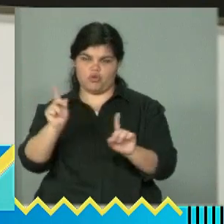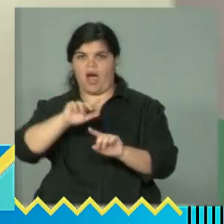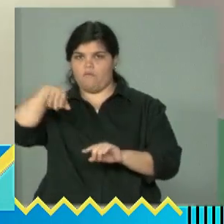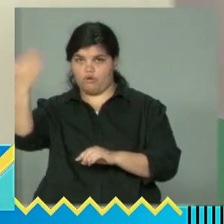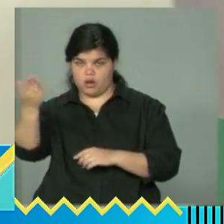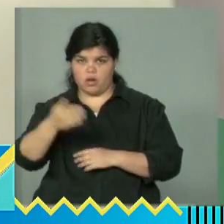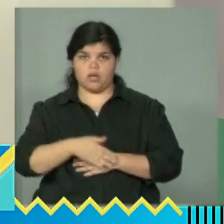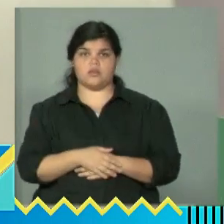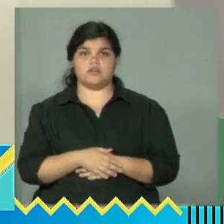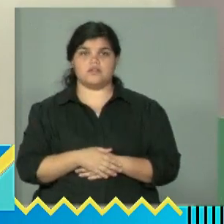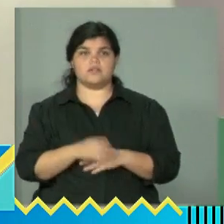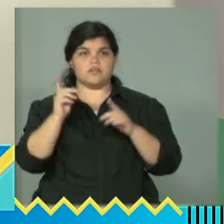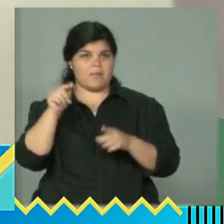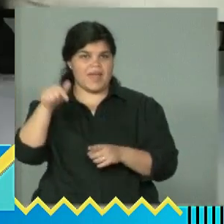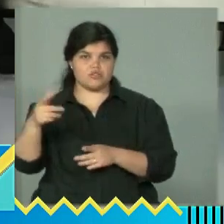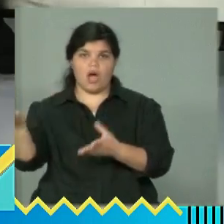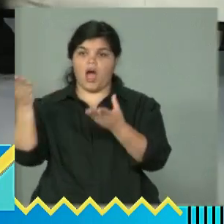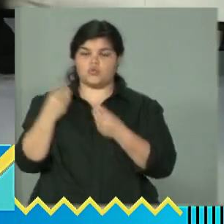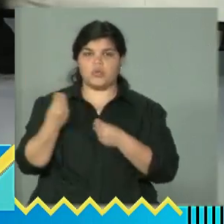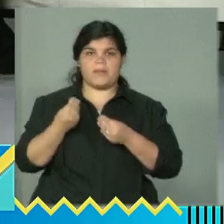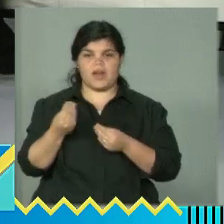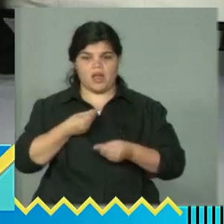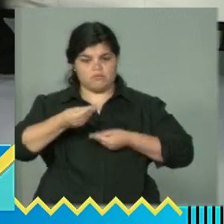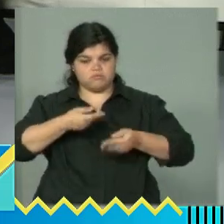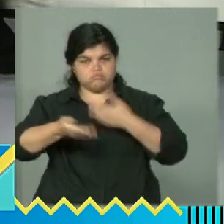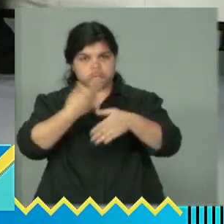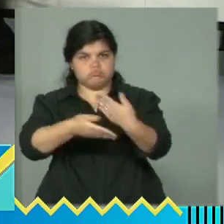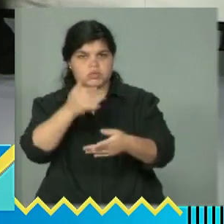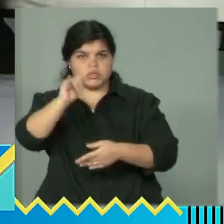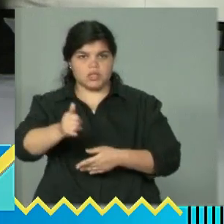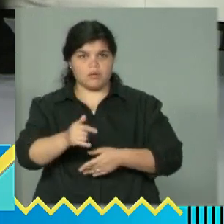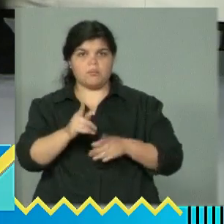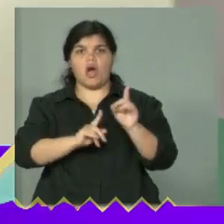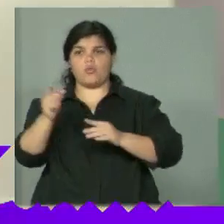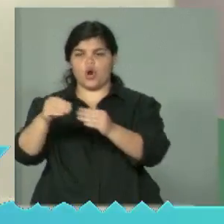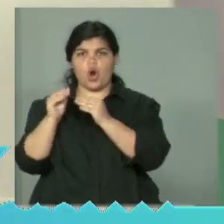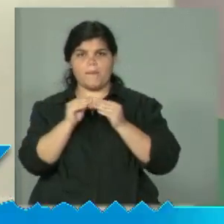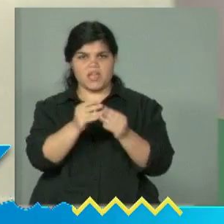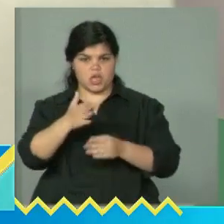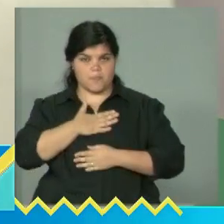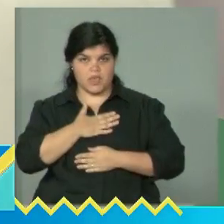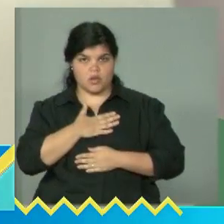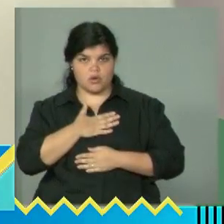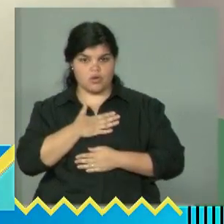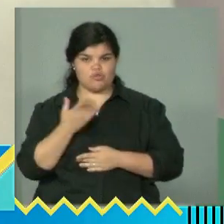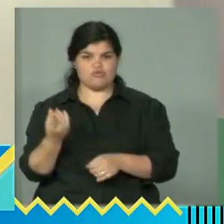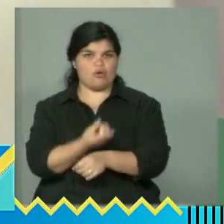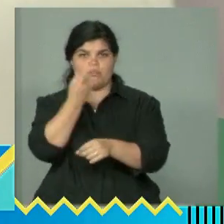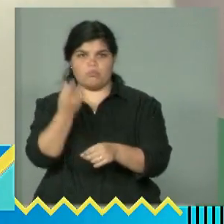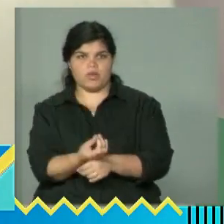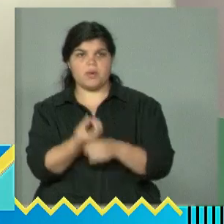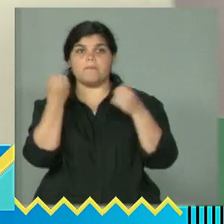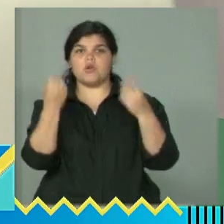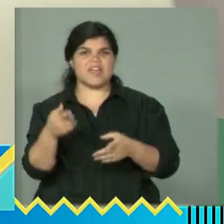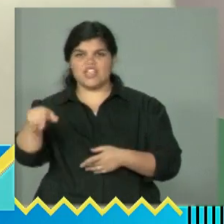creo que hizo que emprendiera. Pero muchos de mis compañeros hoy no se ven posibilitados porque ni siquiera creo yo que